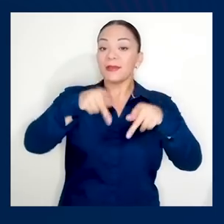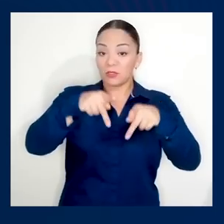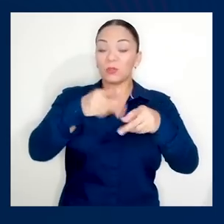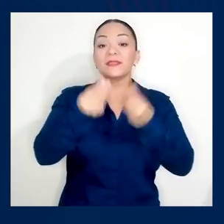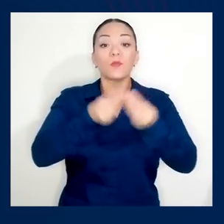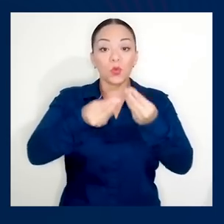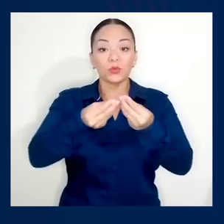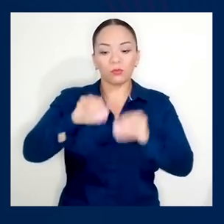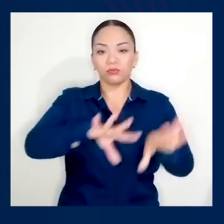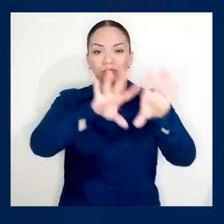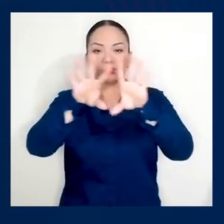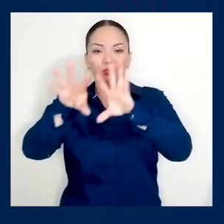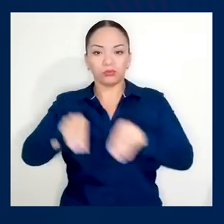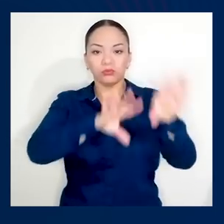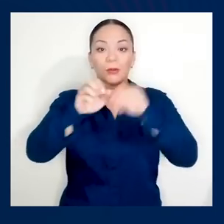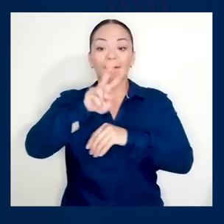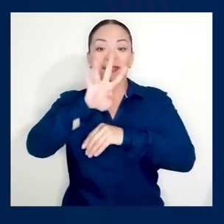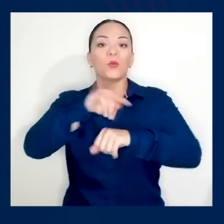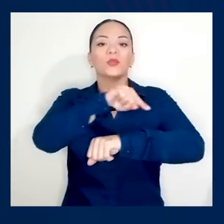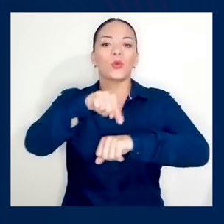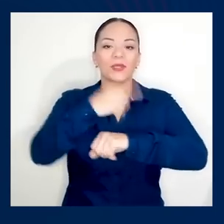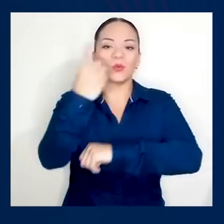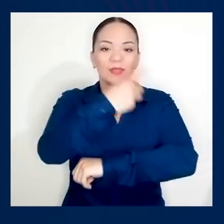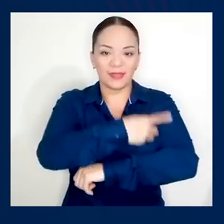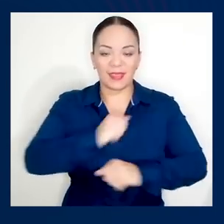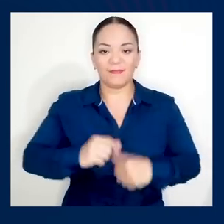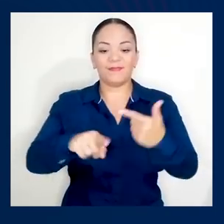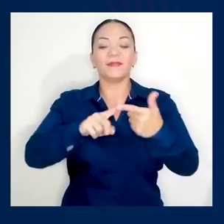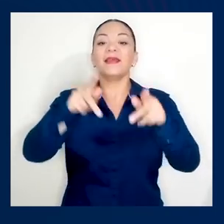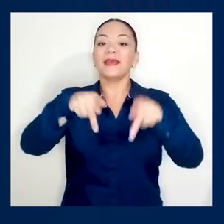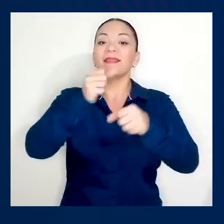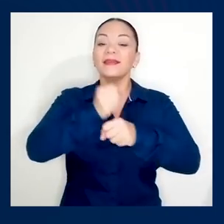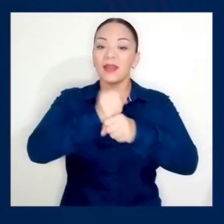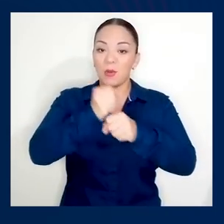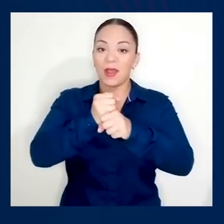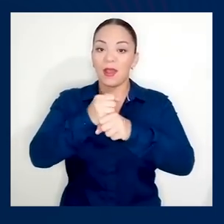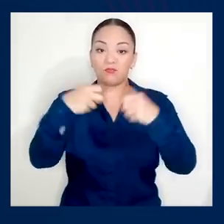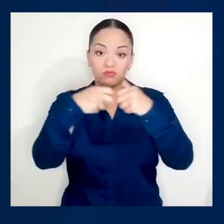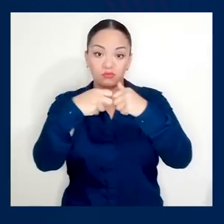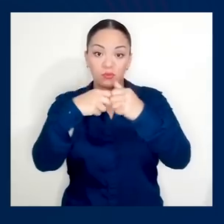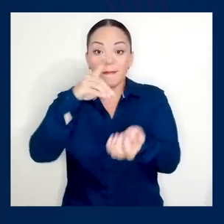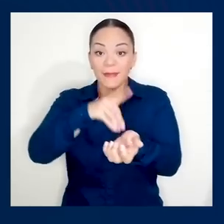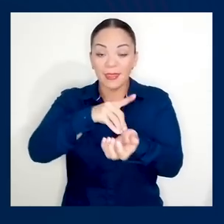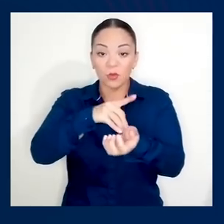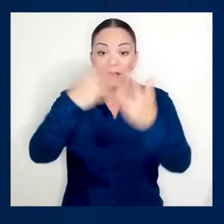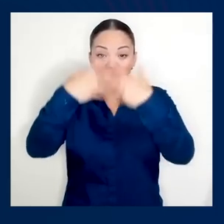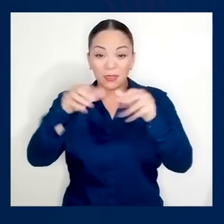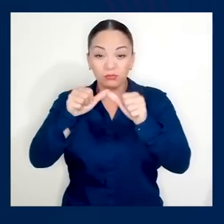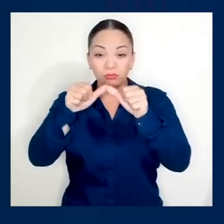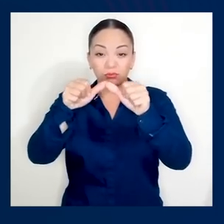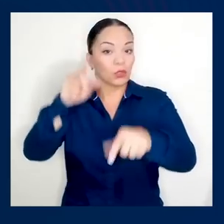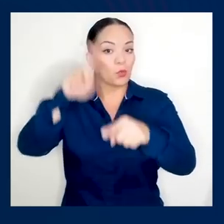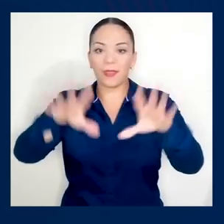y producir 24 horas al día. Gente que trabaja en la producción de dispositivos médicos donde no se pueden apagar